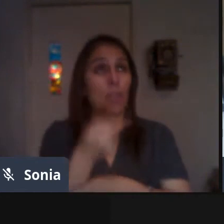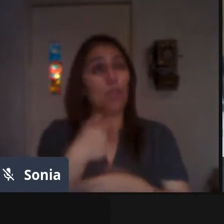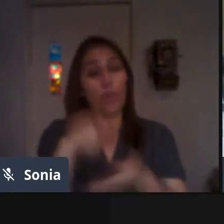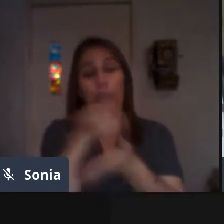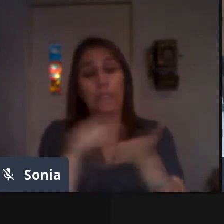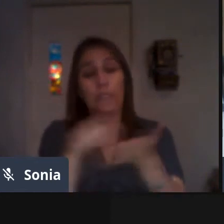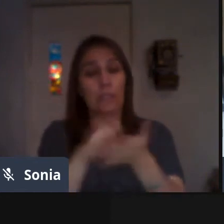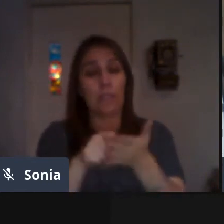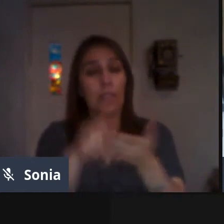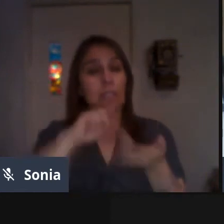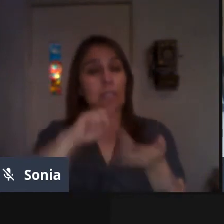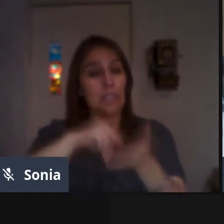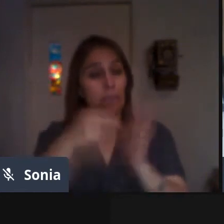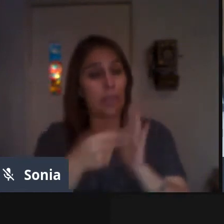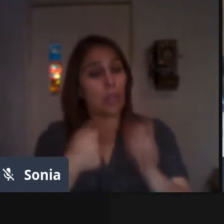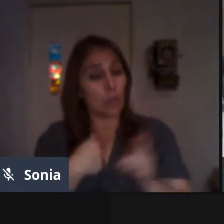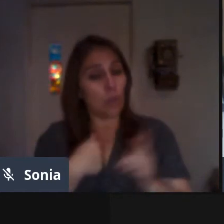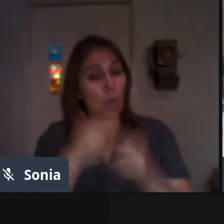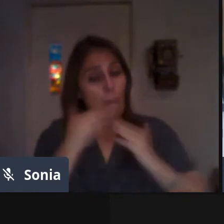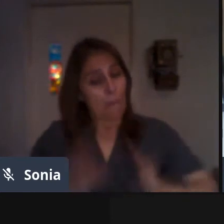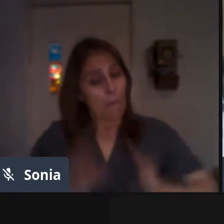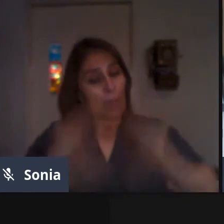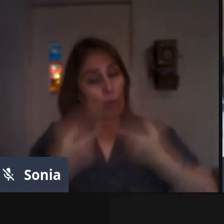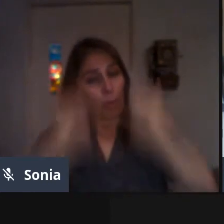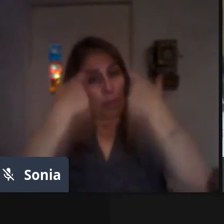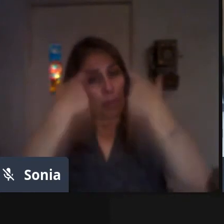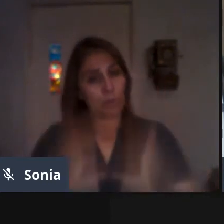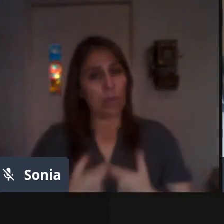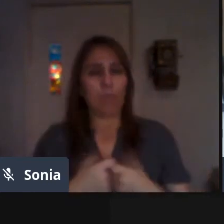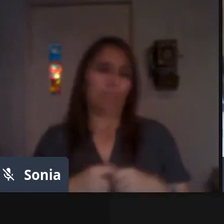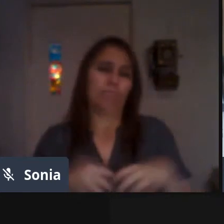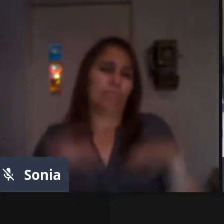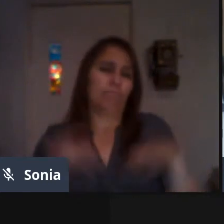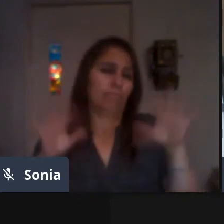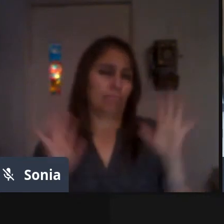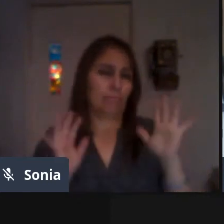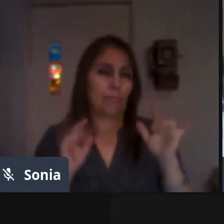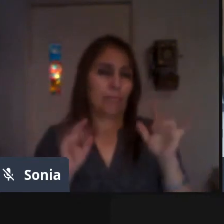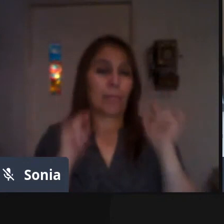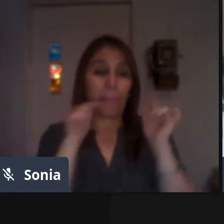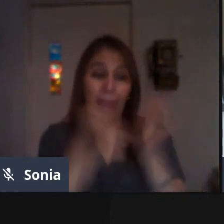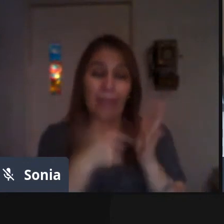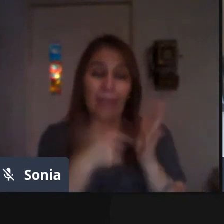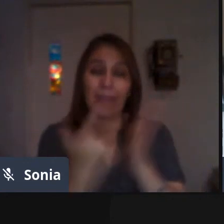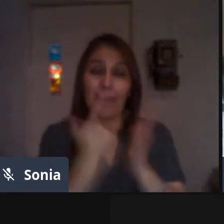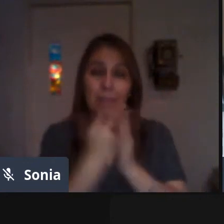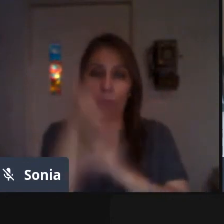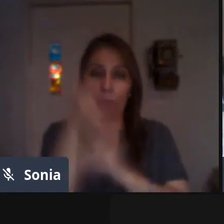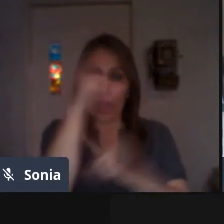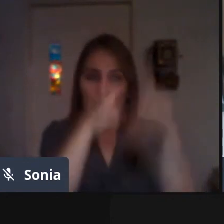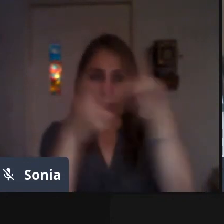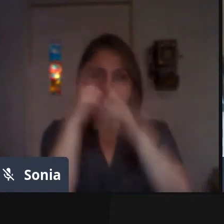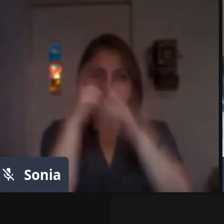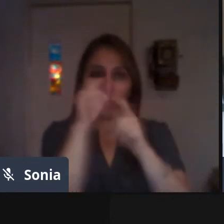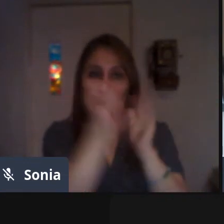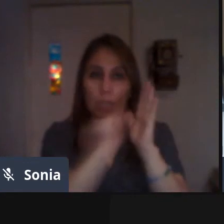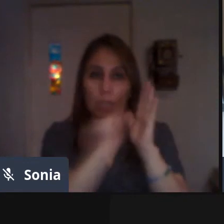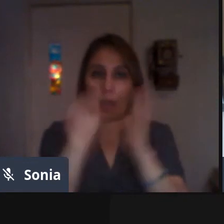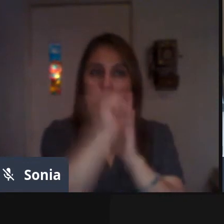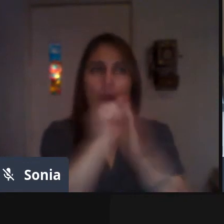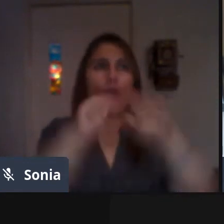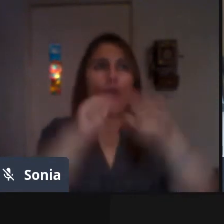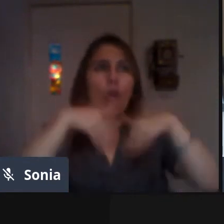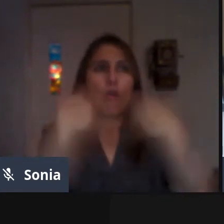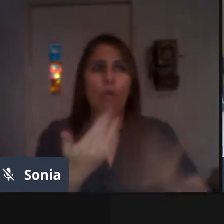reflexión allá y ahí hay una reflexión sobre una mujer cierto sobre cómo lo sintió y demás hay algo que me